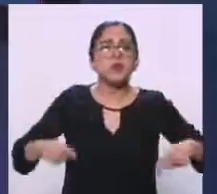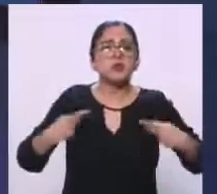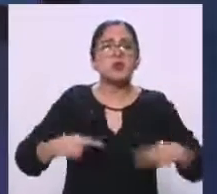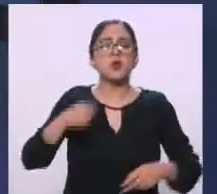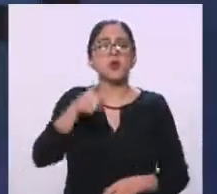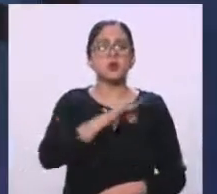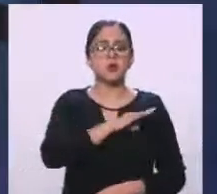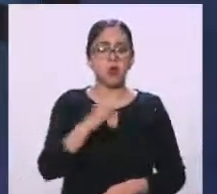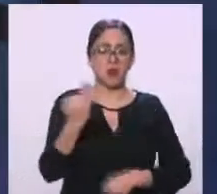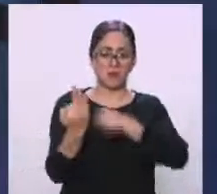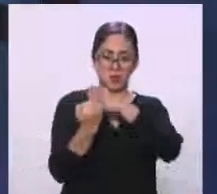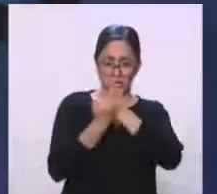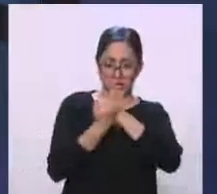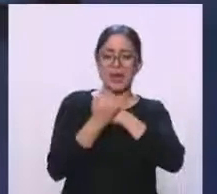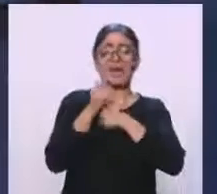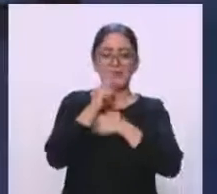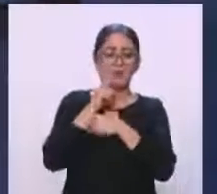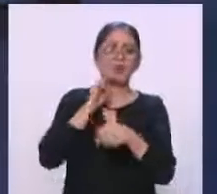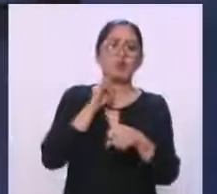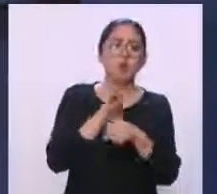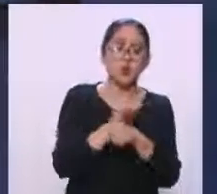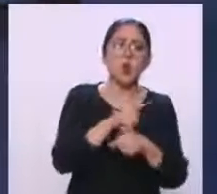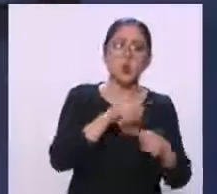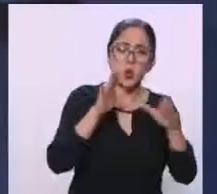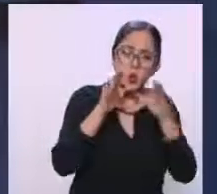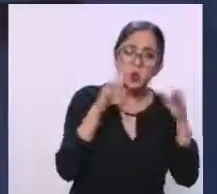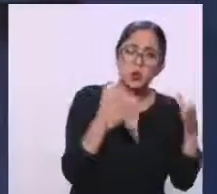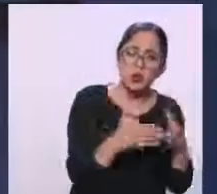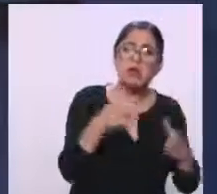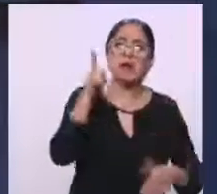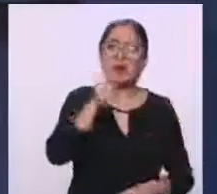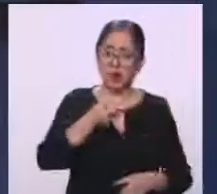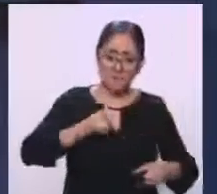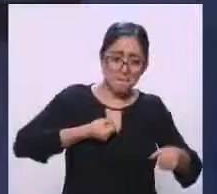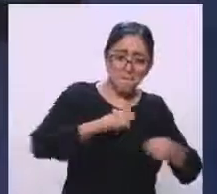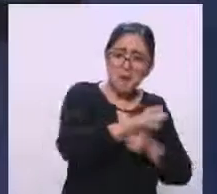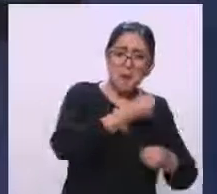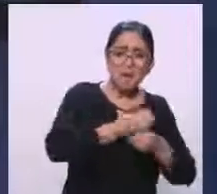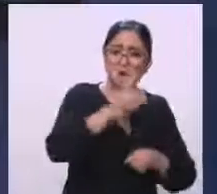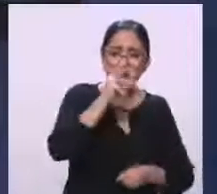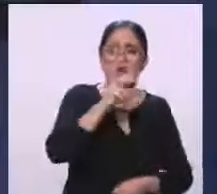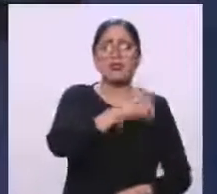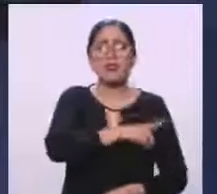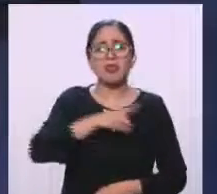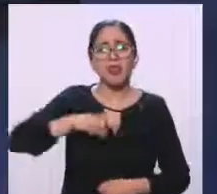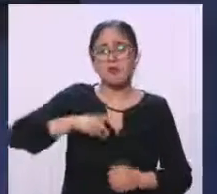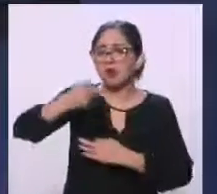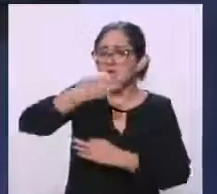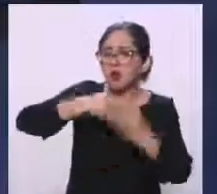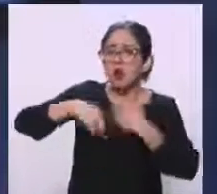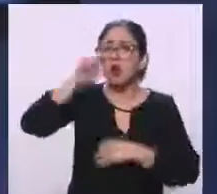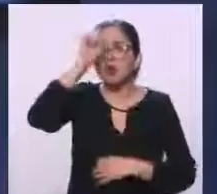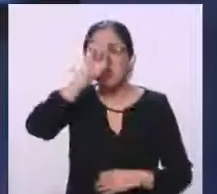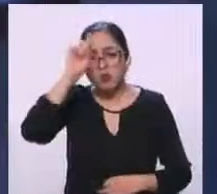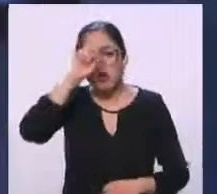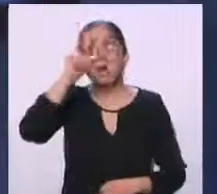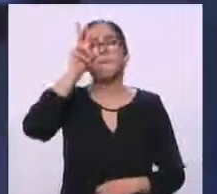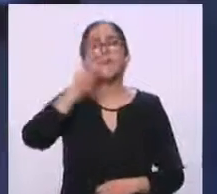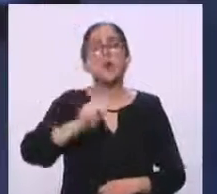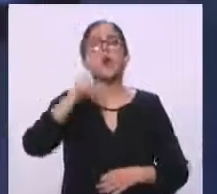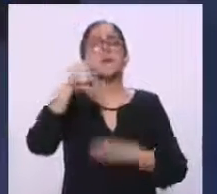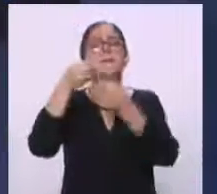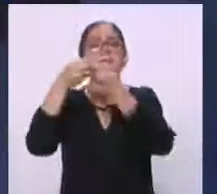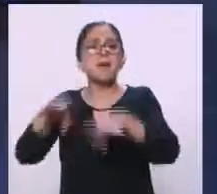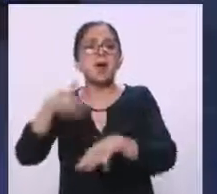sí mismas y a sus comunidades. En vez del uso de la fuerza, la orientación para que todos puedan actuar sin miedo a perder su sustento o